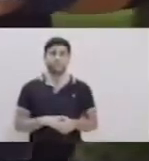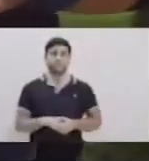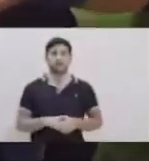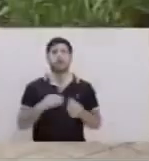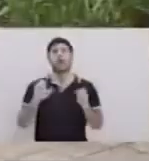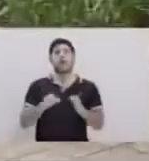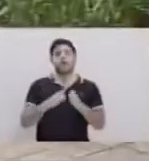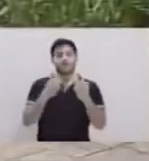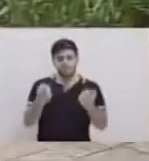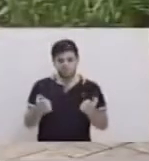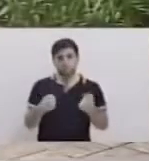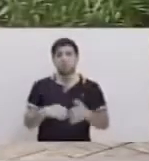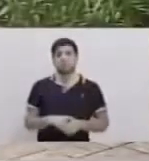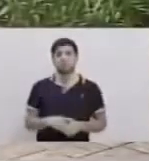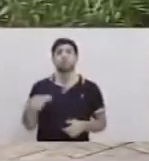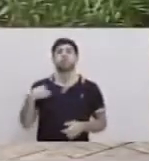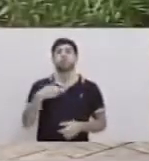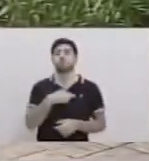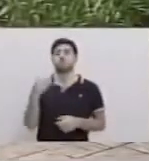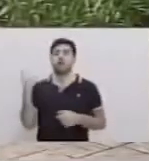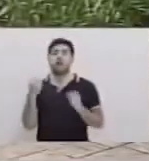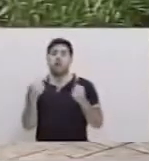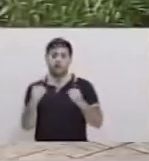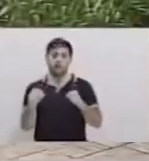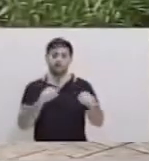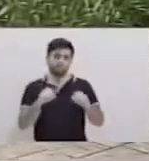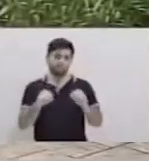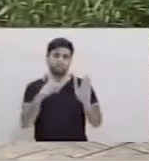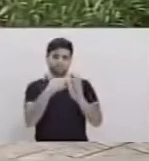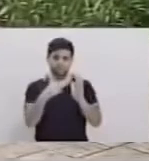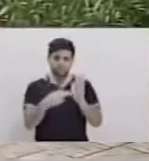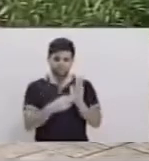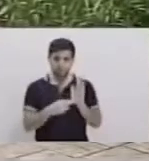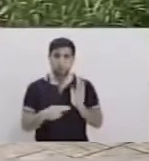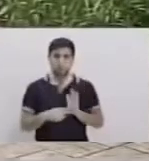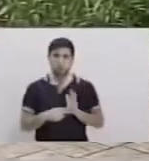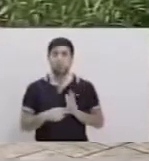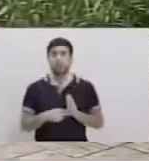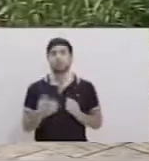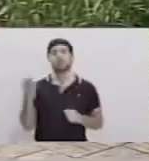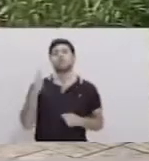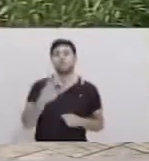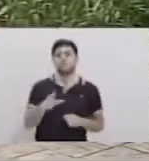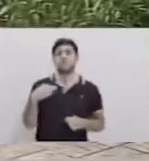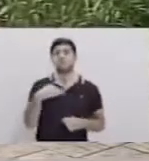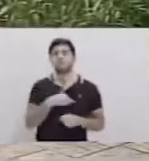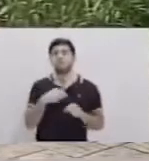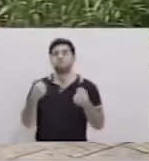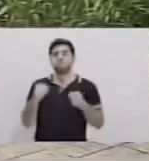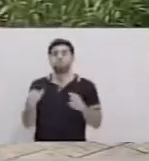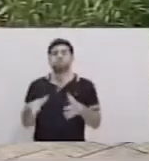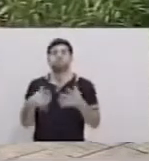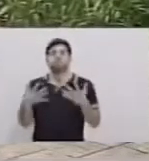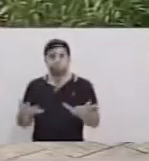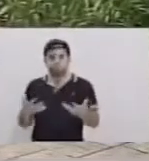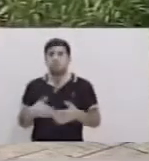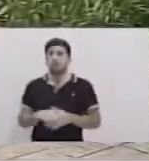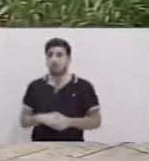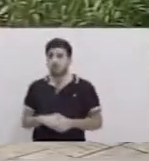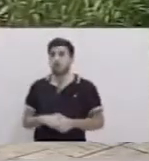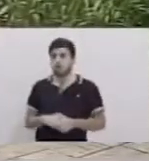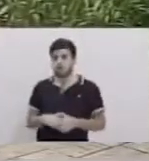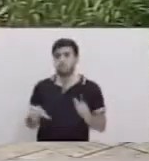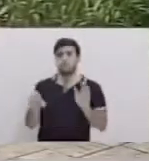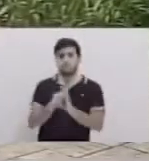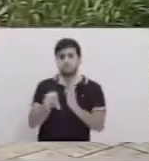3, 6, 9 cuadrantes. Entonces, vamos a trabajar por medio de una norma. La norma va a ser que después de realizar